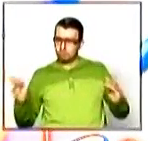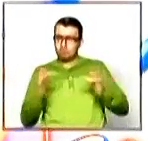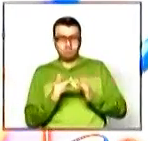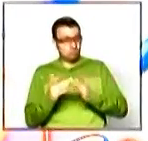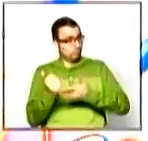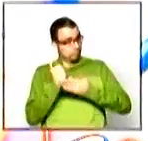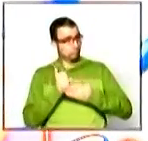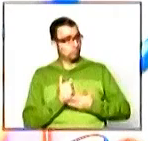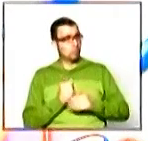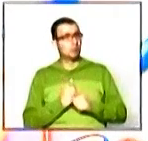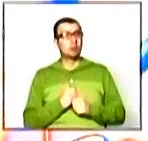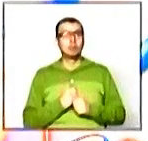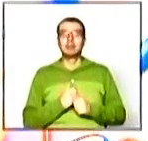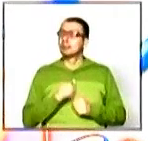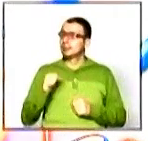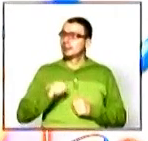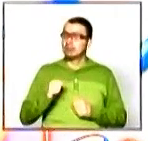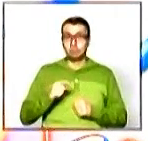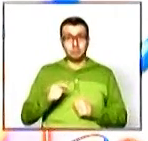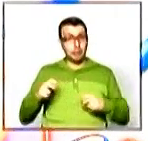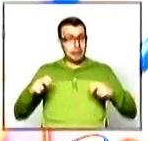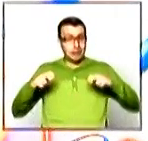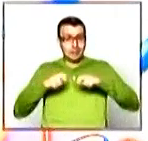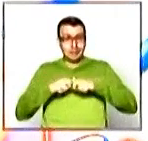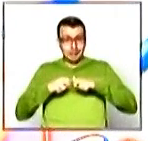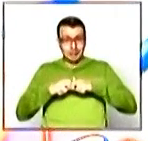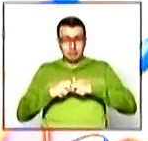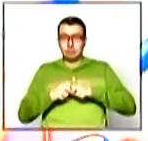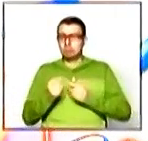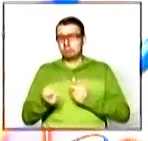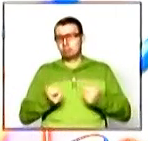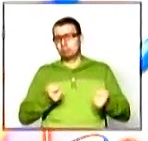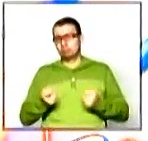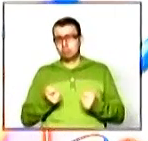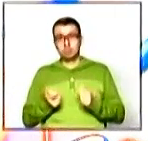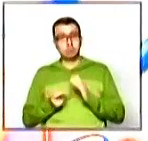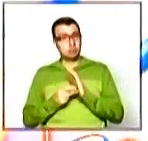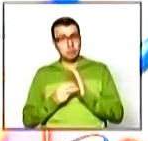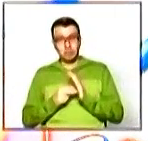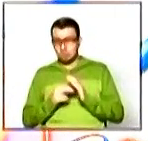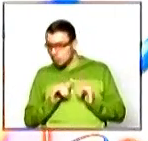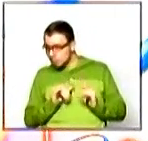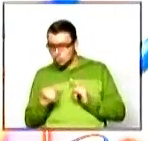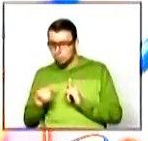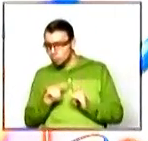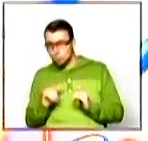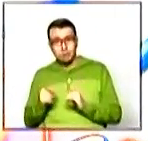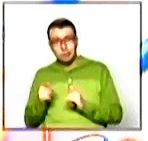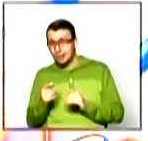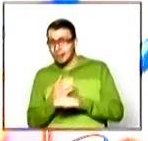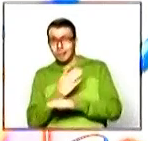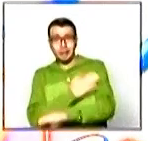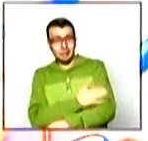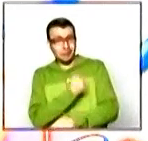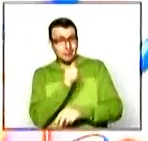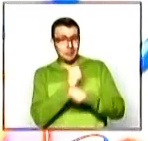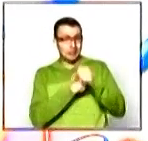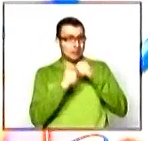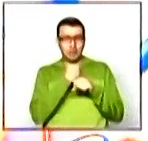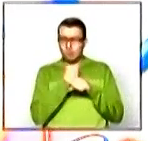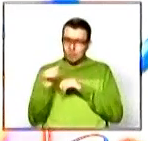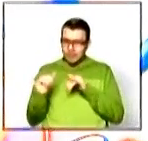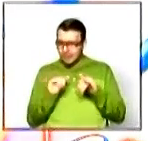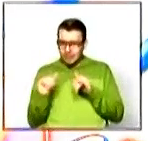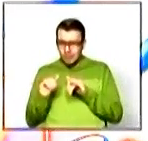Sí, lo que se estabiliza es la energía, pero no estamos trabajando en la misma frecuencia de energía en la que se venía trabajando hasta hace unos 10 años atrás.